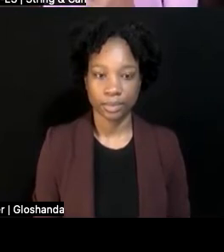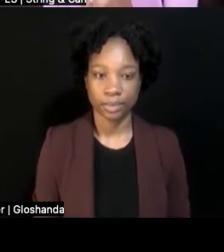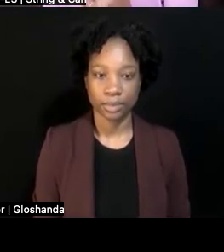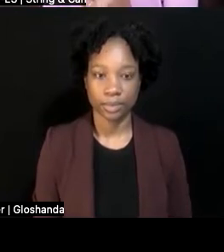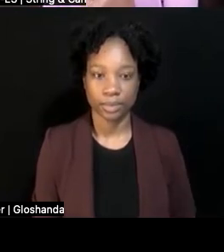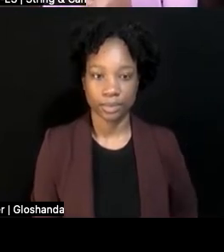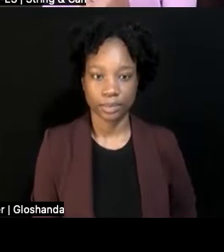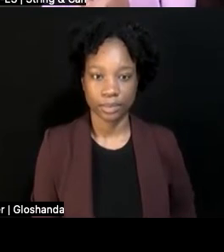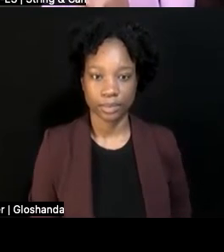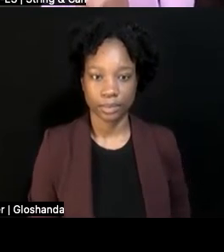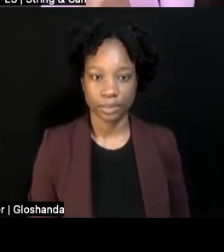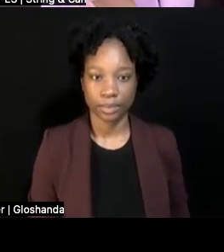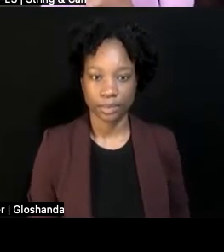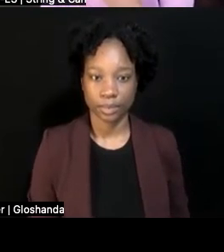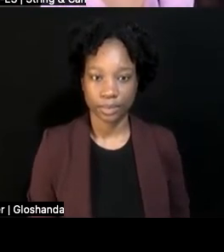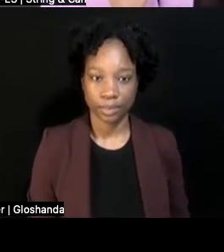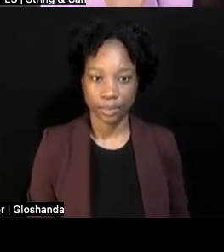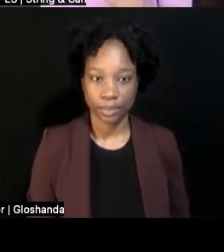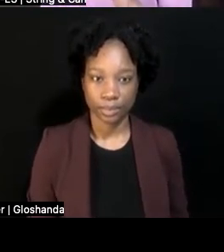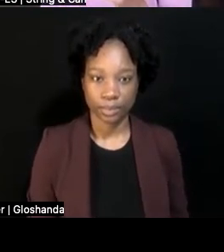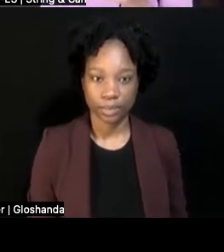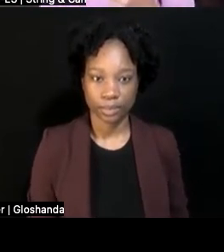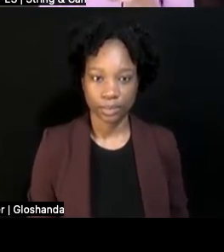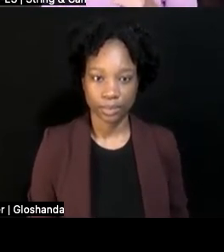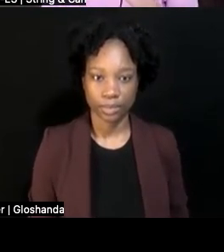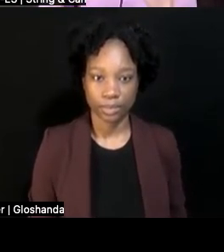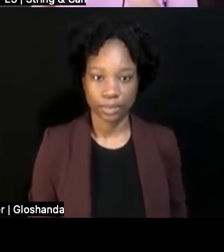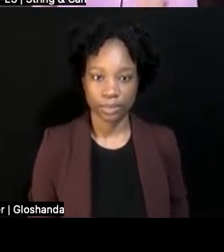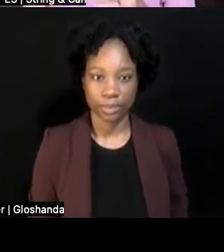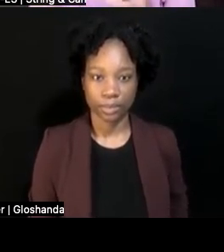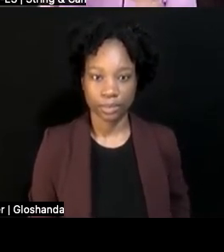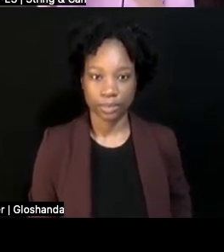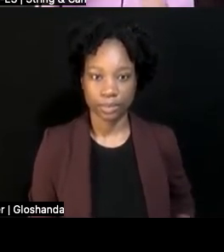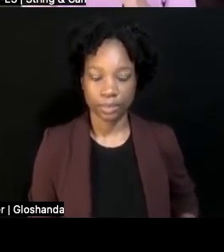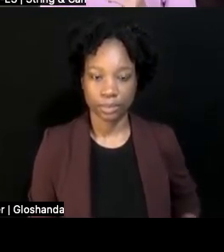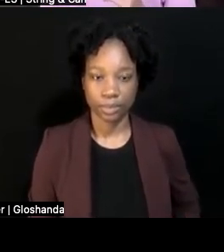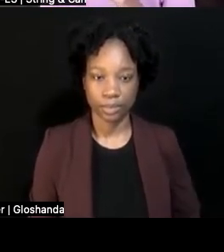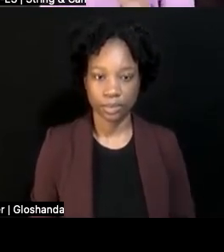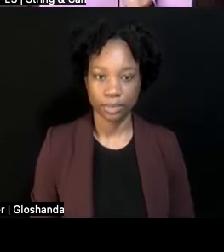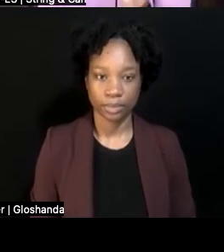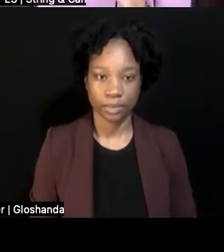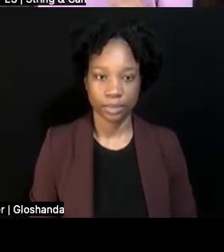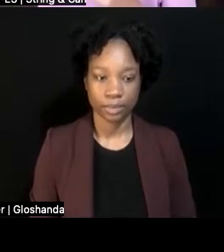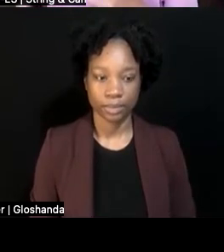la serie en la televisión Reservation Dogs, los perros de aldea, perros de reservación,